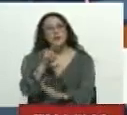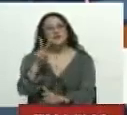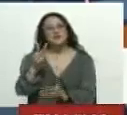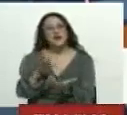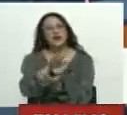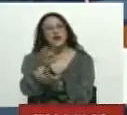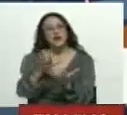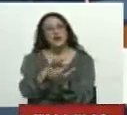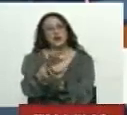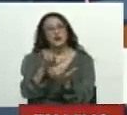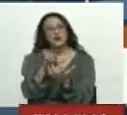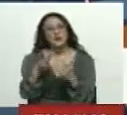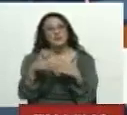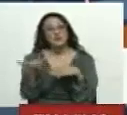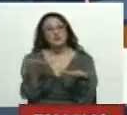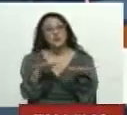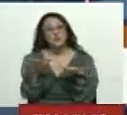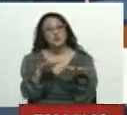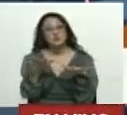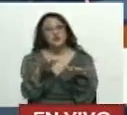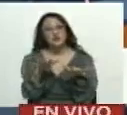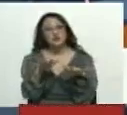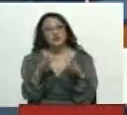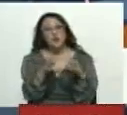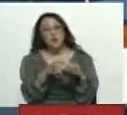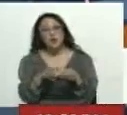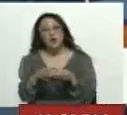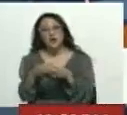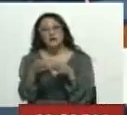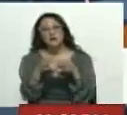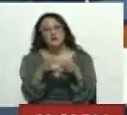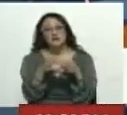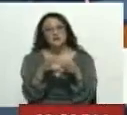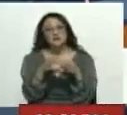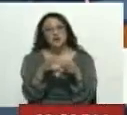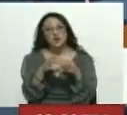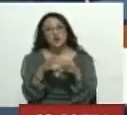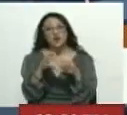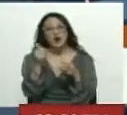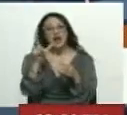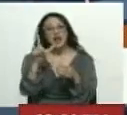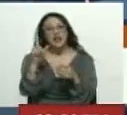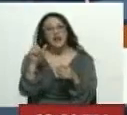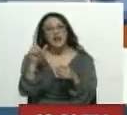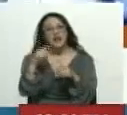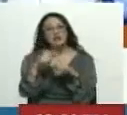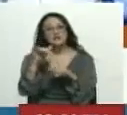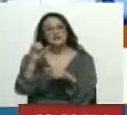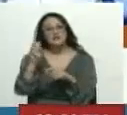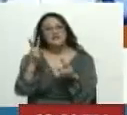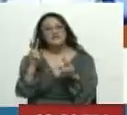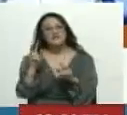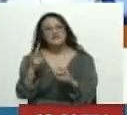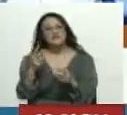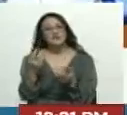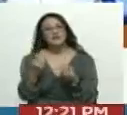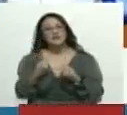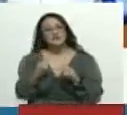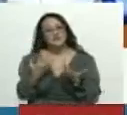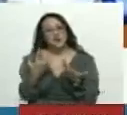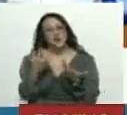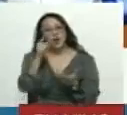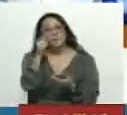a partir de un movimiento un colectivo que se llama Alexis vive por un compatriota que murió en la lucha también